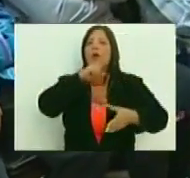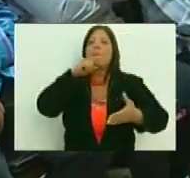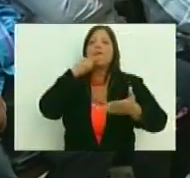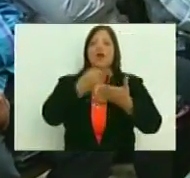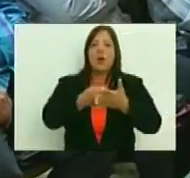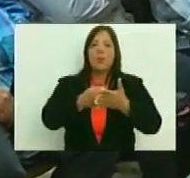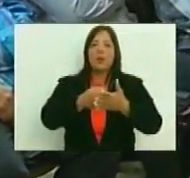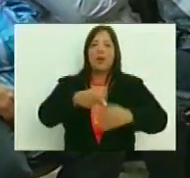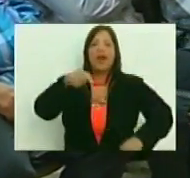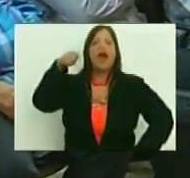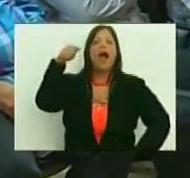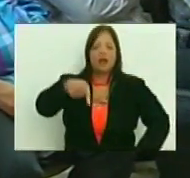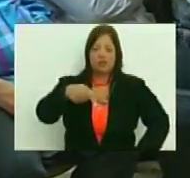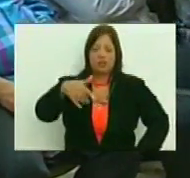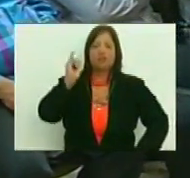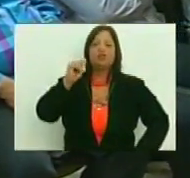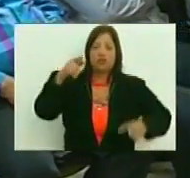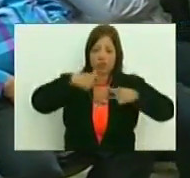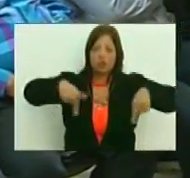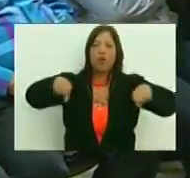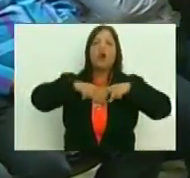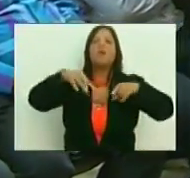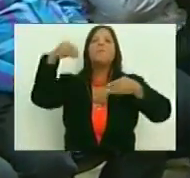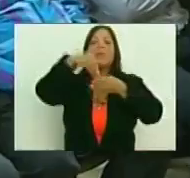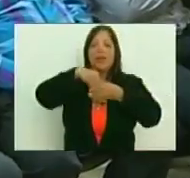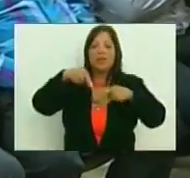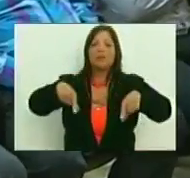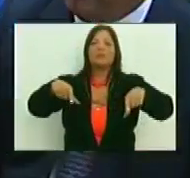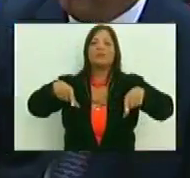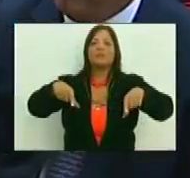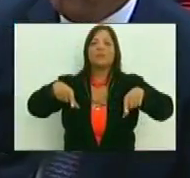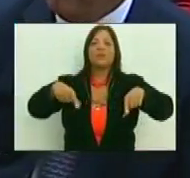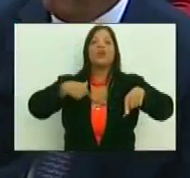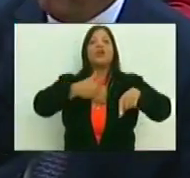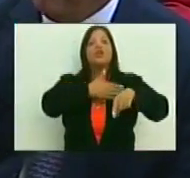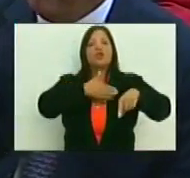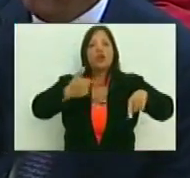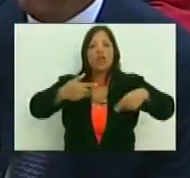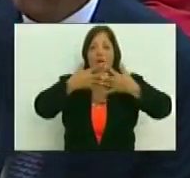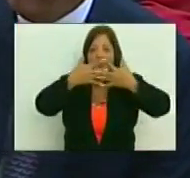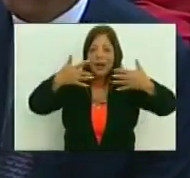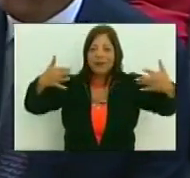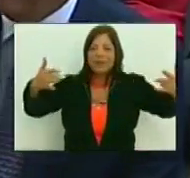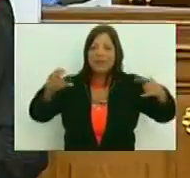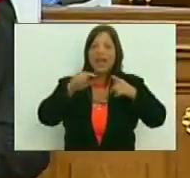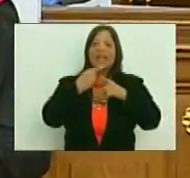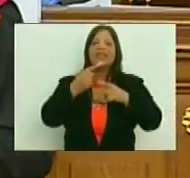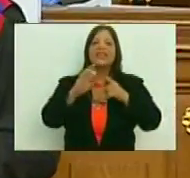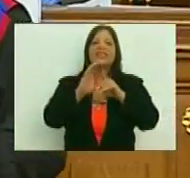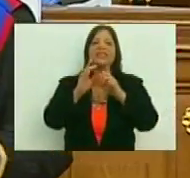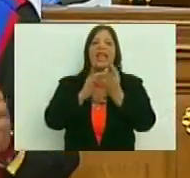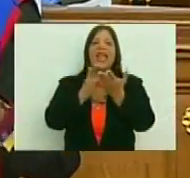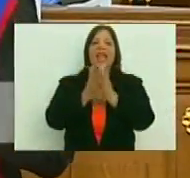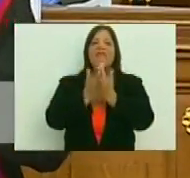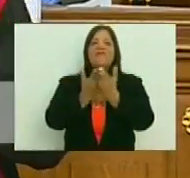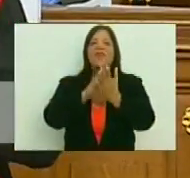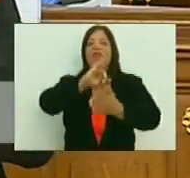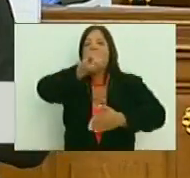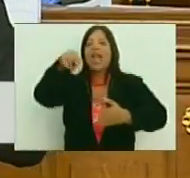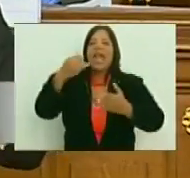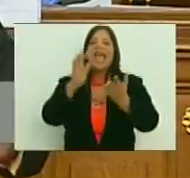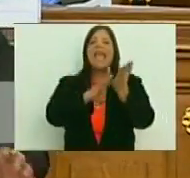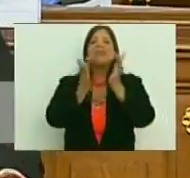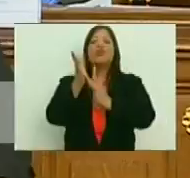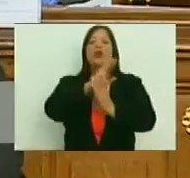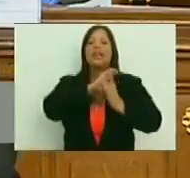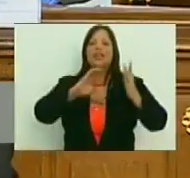nombre, allí estoy yo en medio de ellos. Yo quiero parafrasear a nuestro Señor Jesucristo